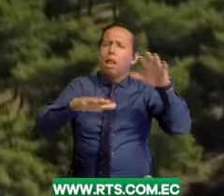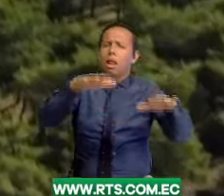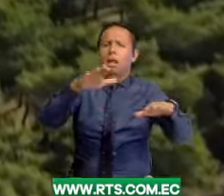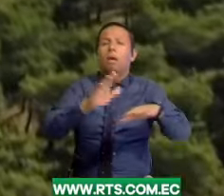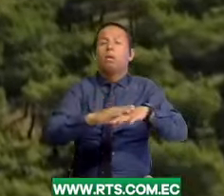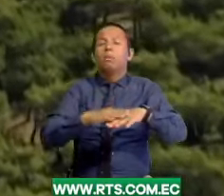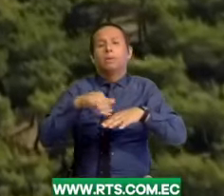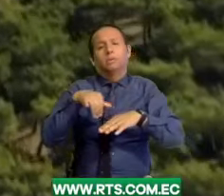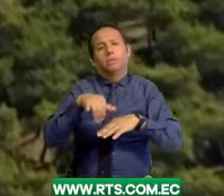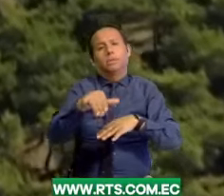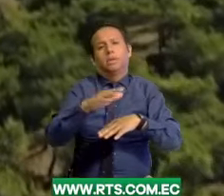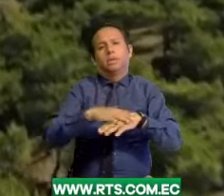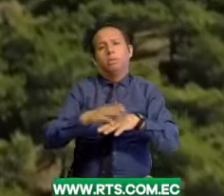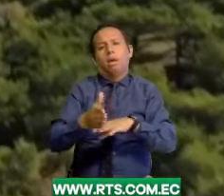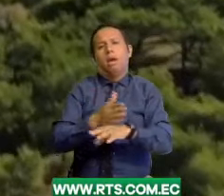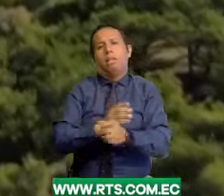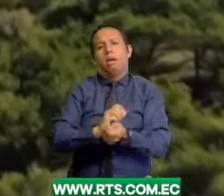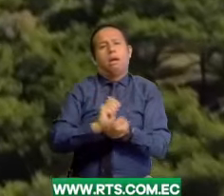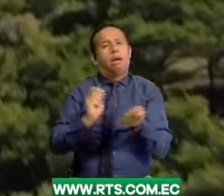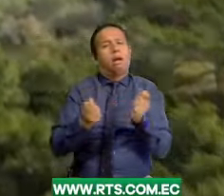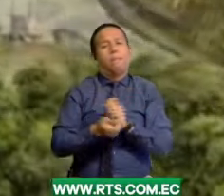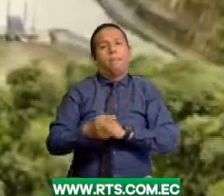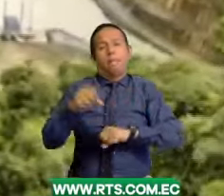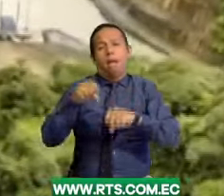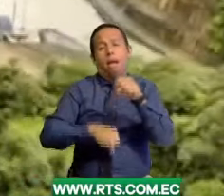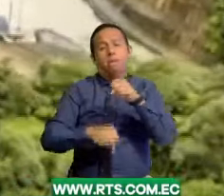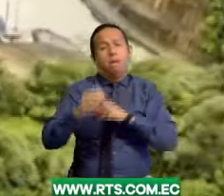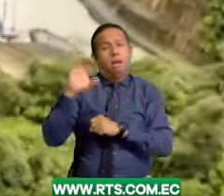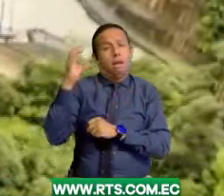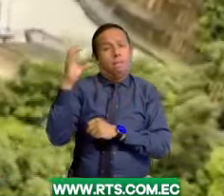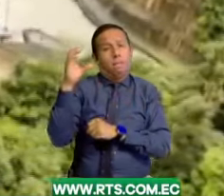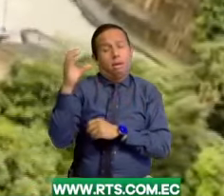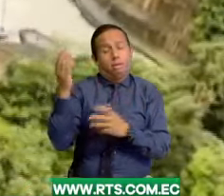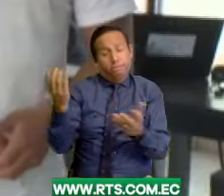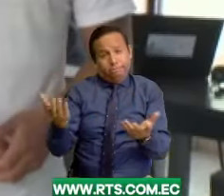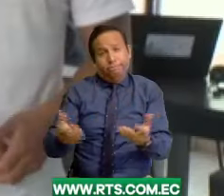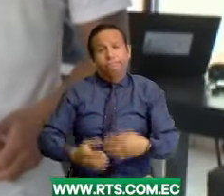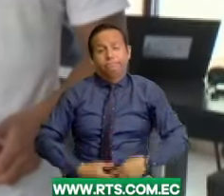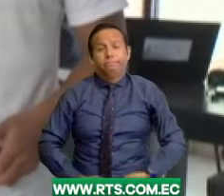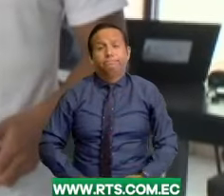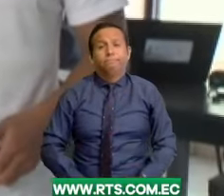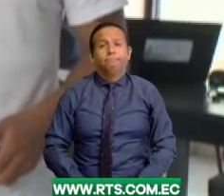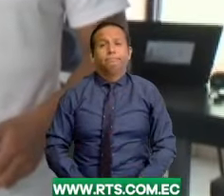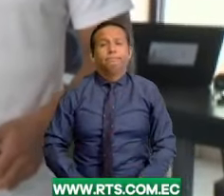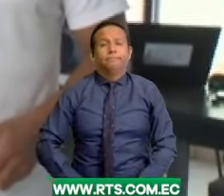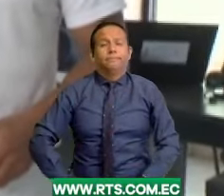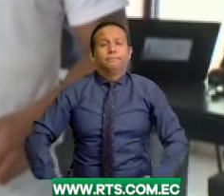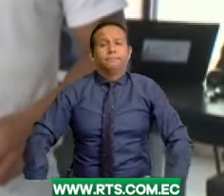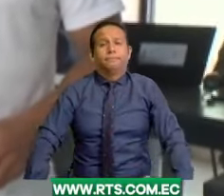patrones climáticos alterados y al cambio climático informó Miguel Ángel Bedoya